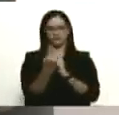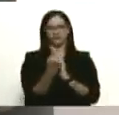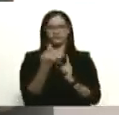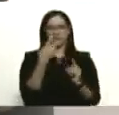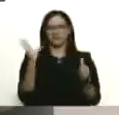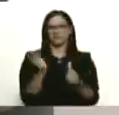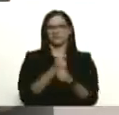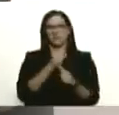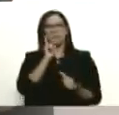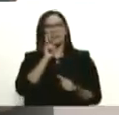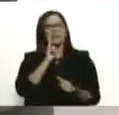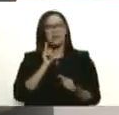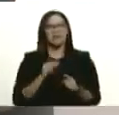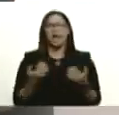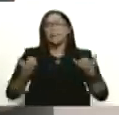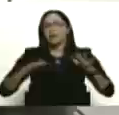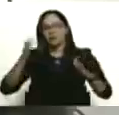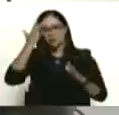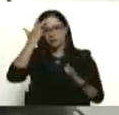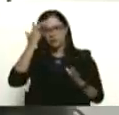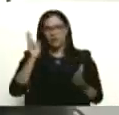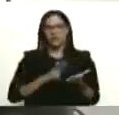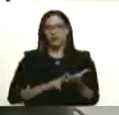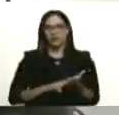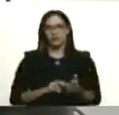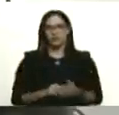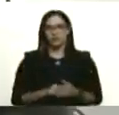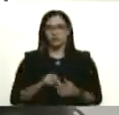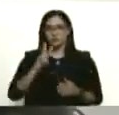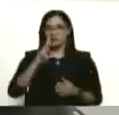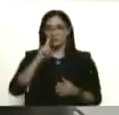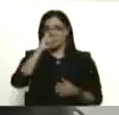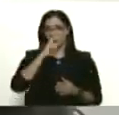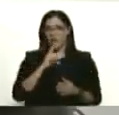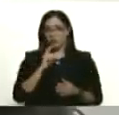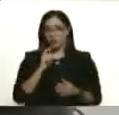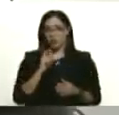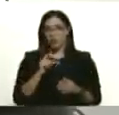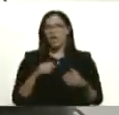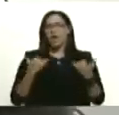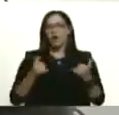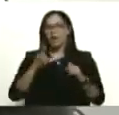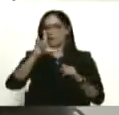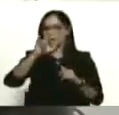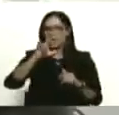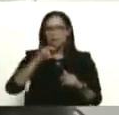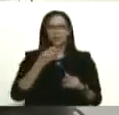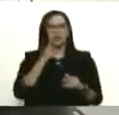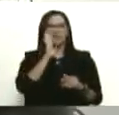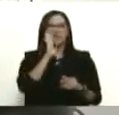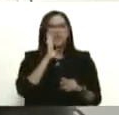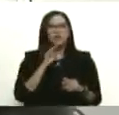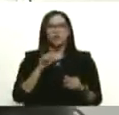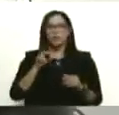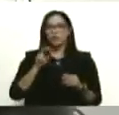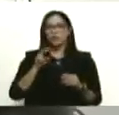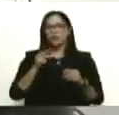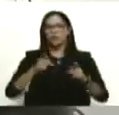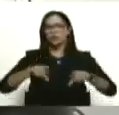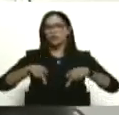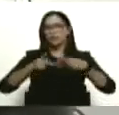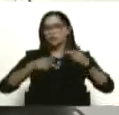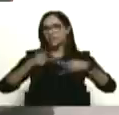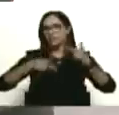donde esté, a pesar de que la quieran disfrazar de verdad. Pero eso fue hace 21 años. Ahora Instagram, Facebook, TikTok, ¿no cambian la